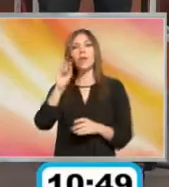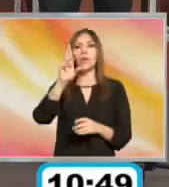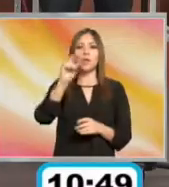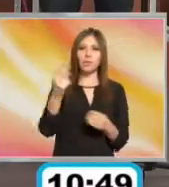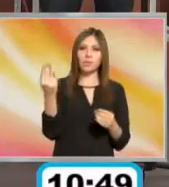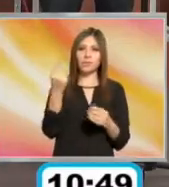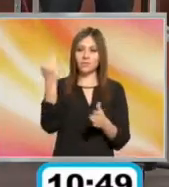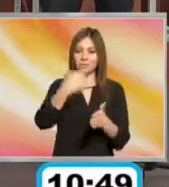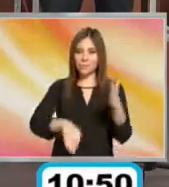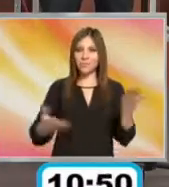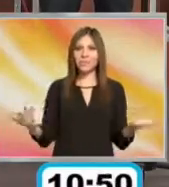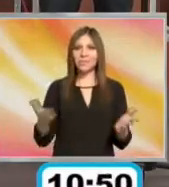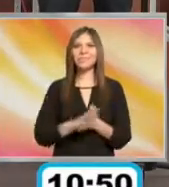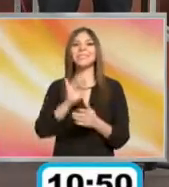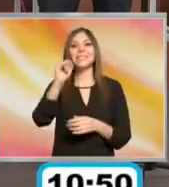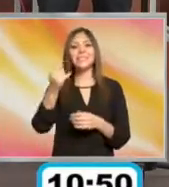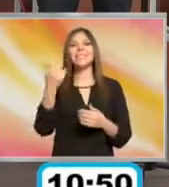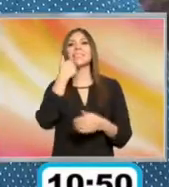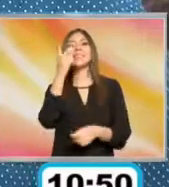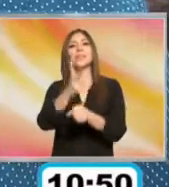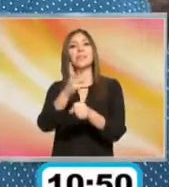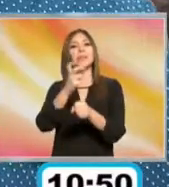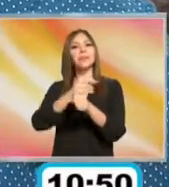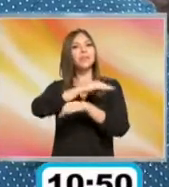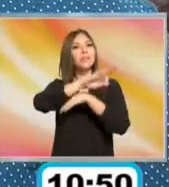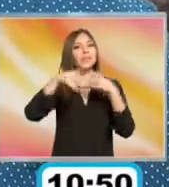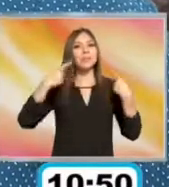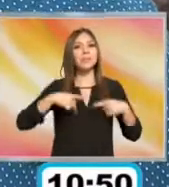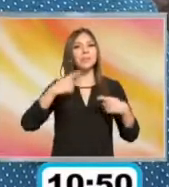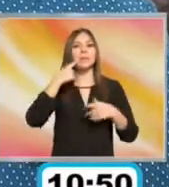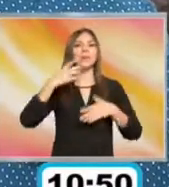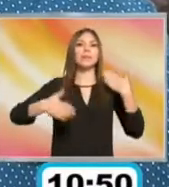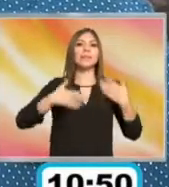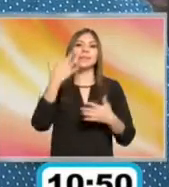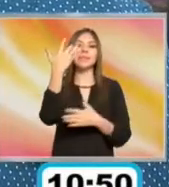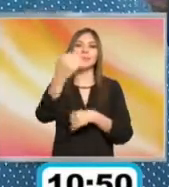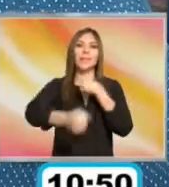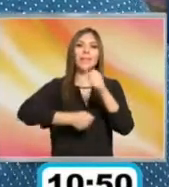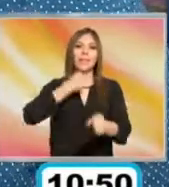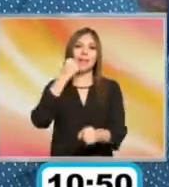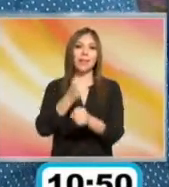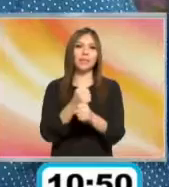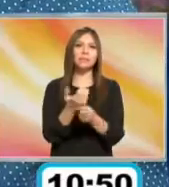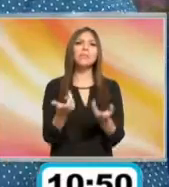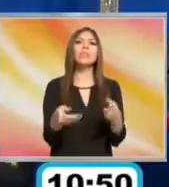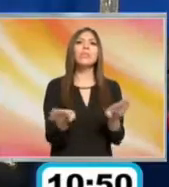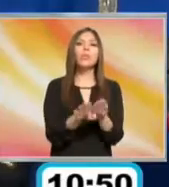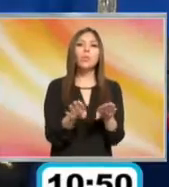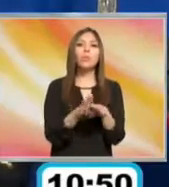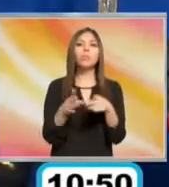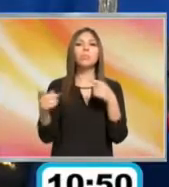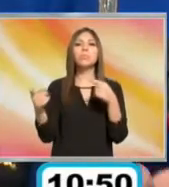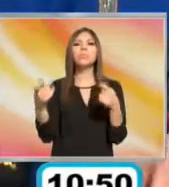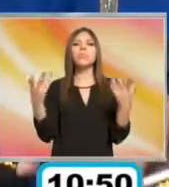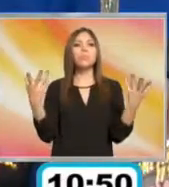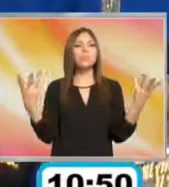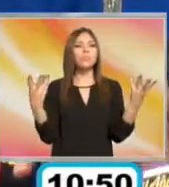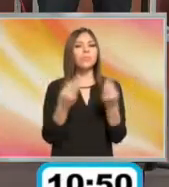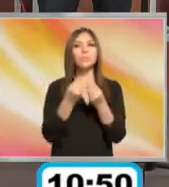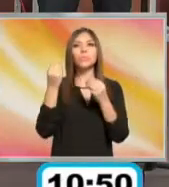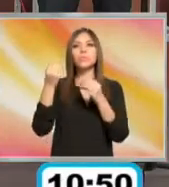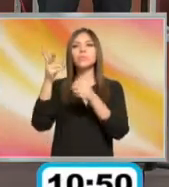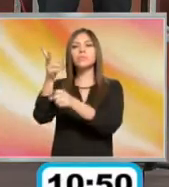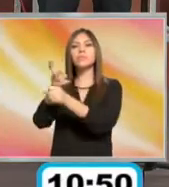claro, claro. Oye, hay que invitar al público a que celebren con ustedes estos 50 años. ¿Cómo le hicieron para juntar a tan